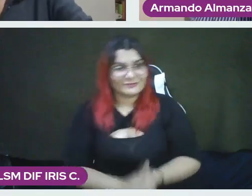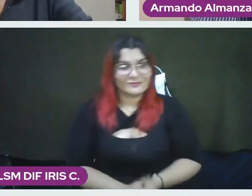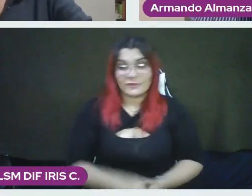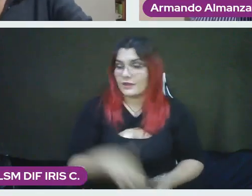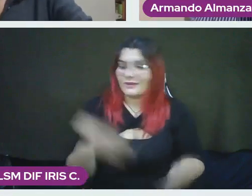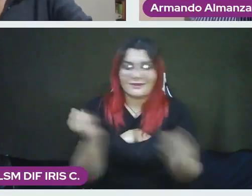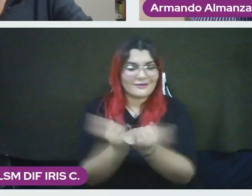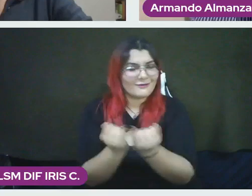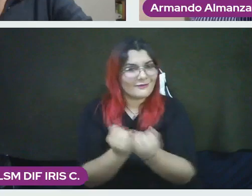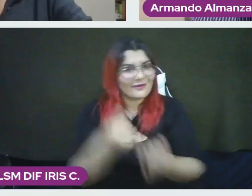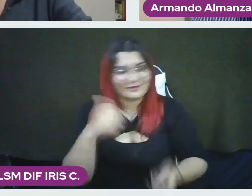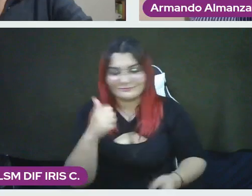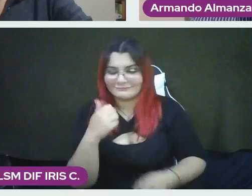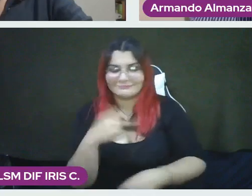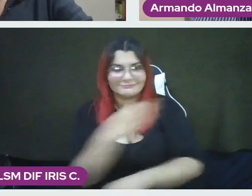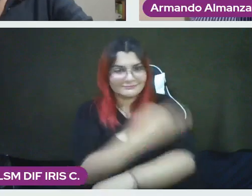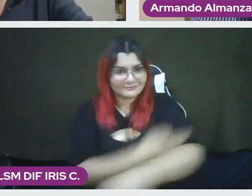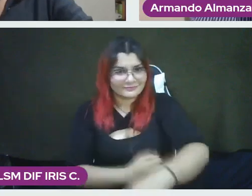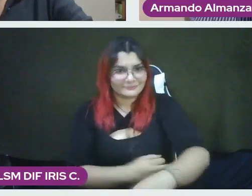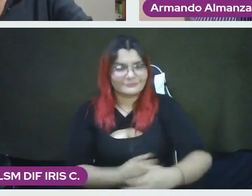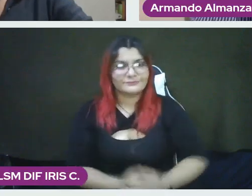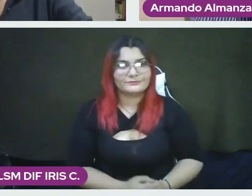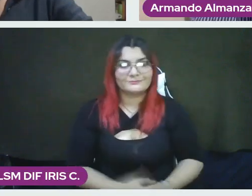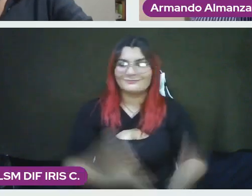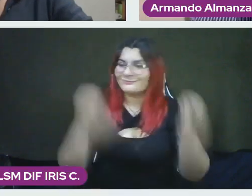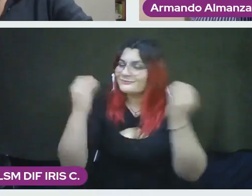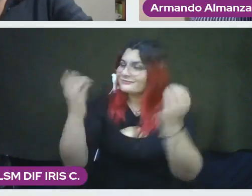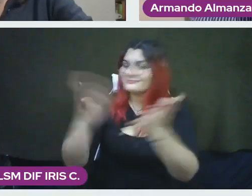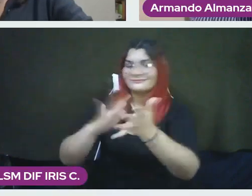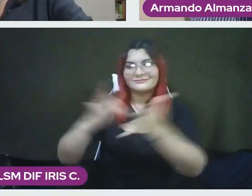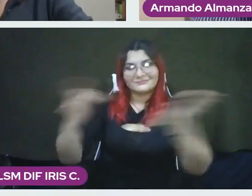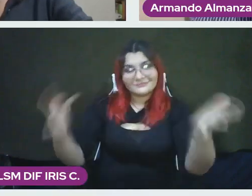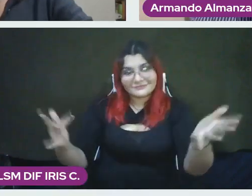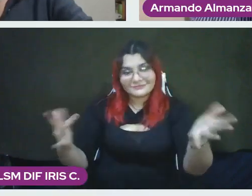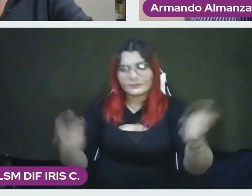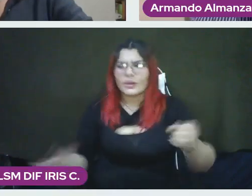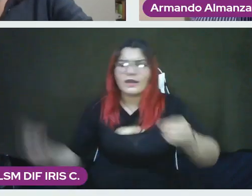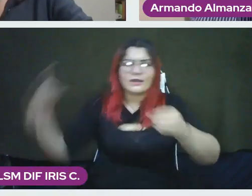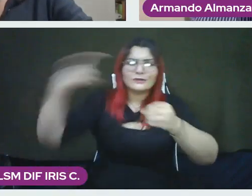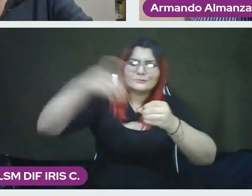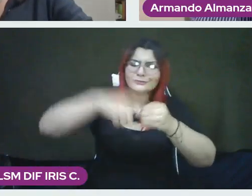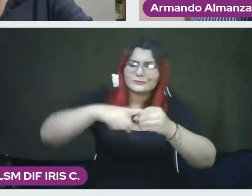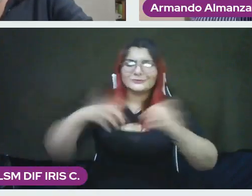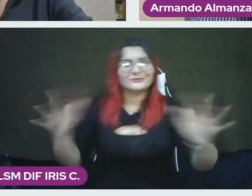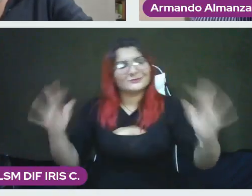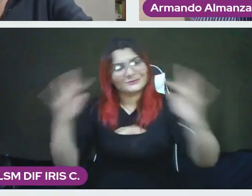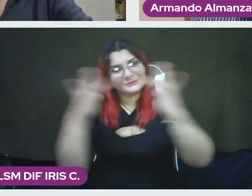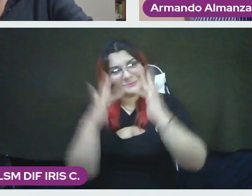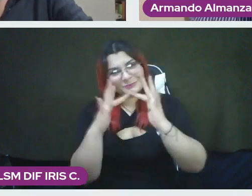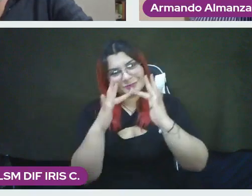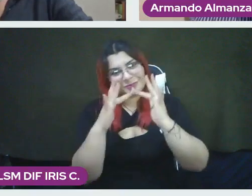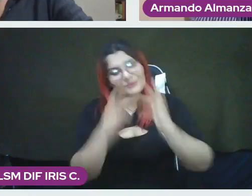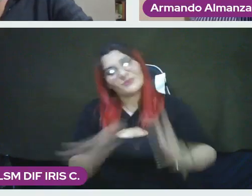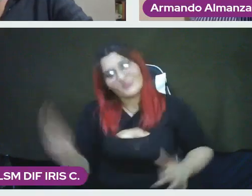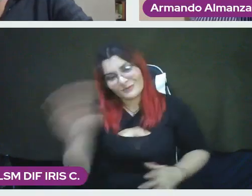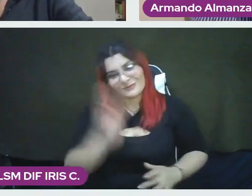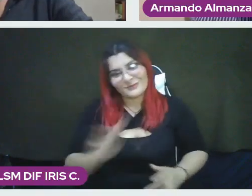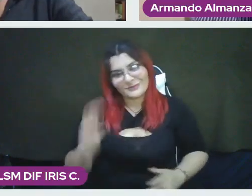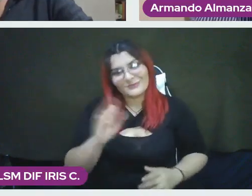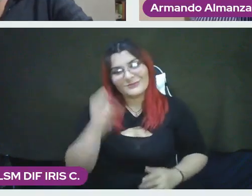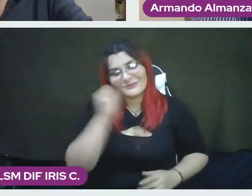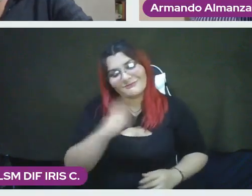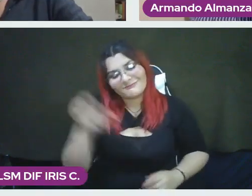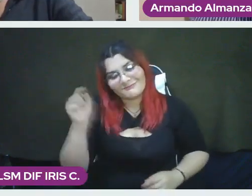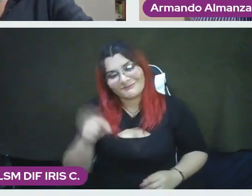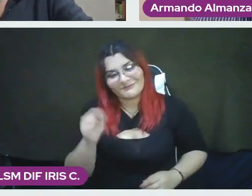pues bueno, pues no me queda más que agradecer, gracias por sintonizarse, gracias a la audiencia que cada miércoles está aquí pendiente